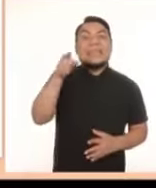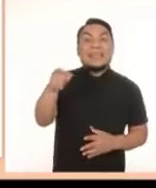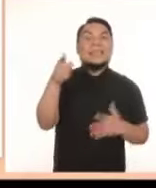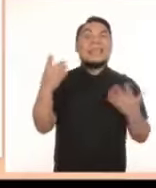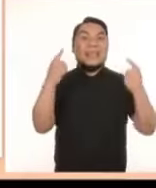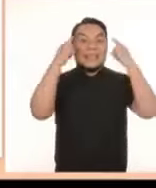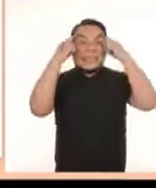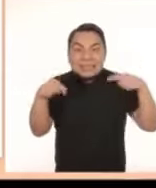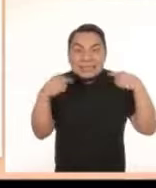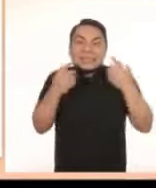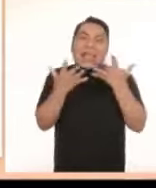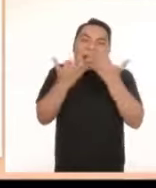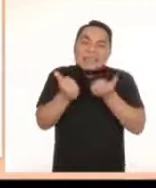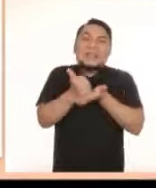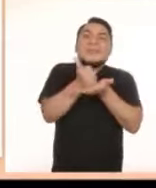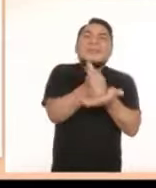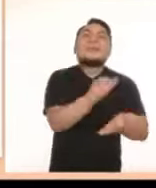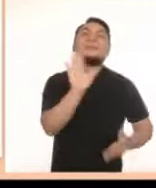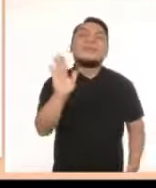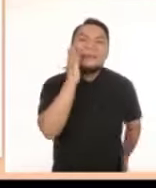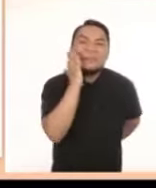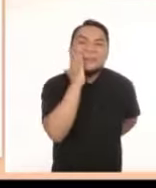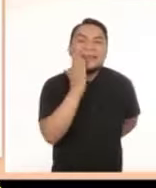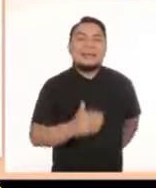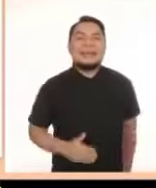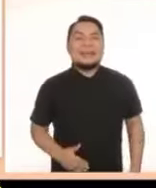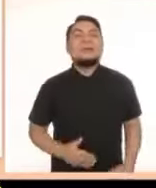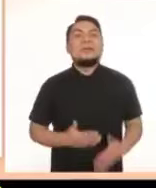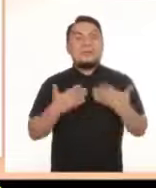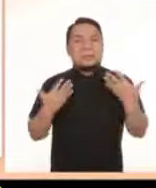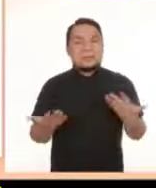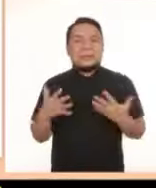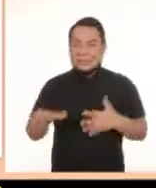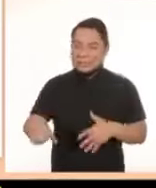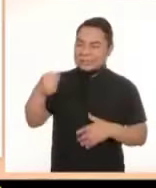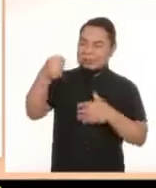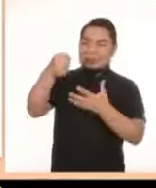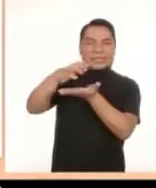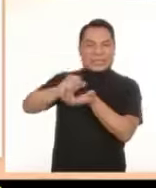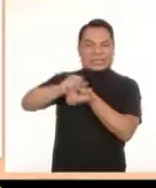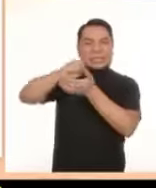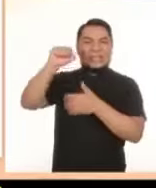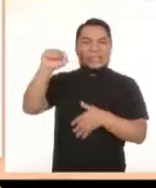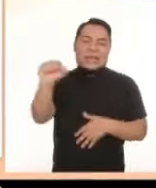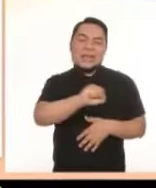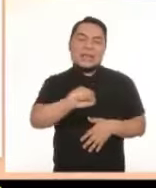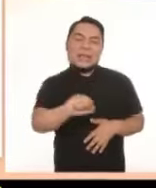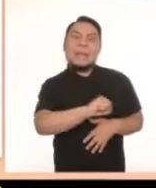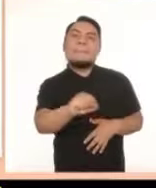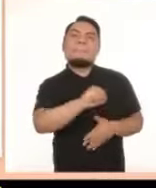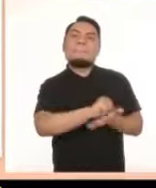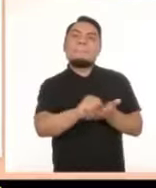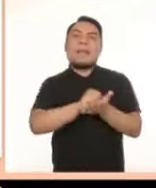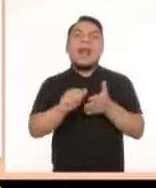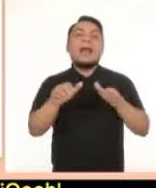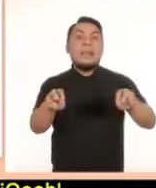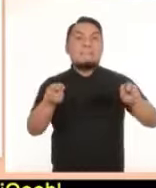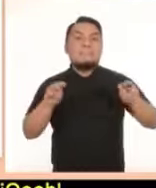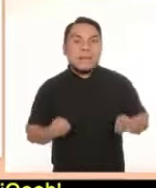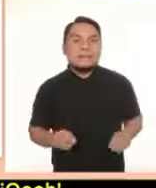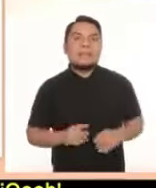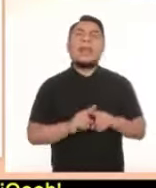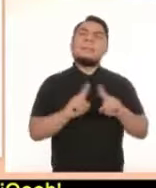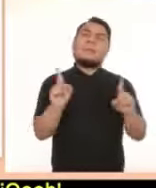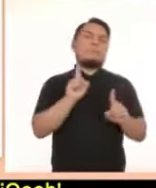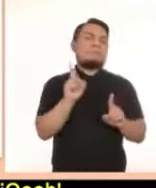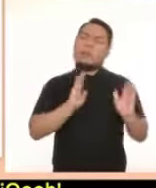Tito quiere ayudar a su mamá. Toma un trapo para limpiar la mesa, pero